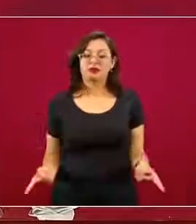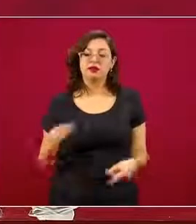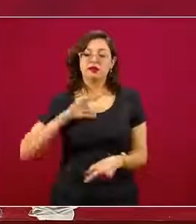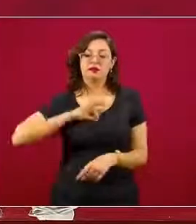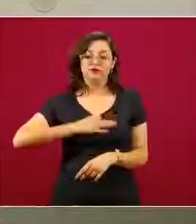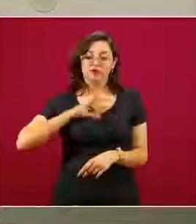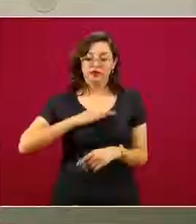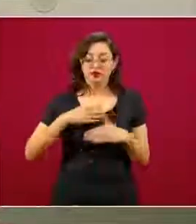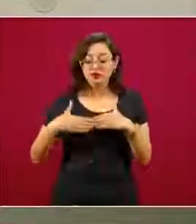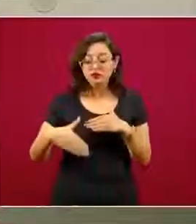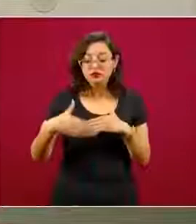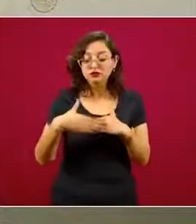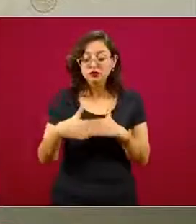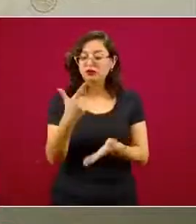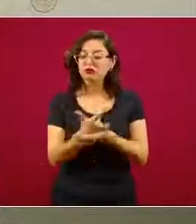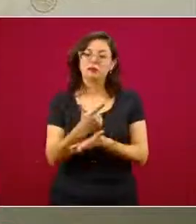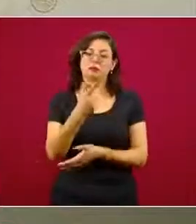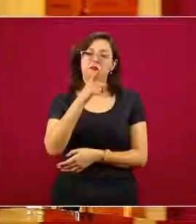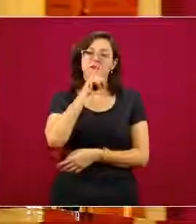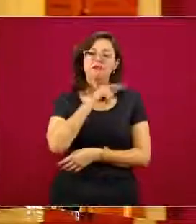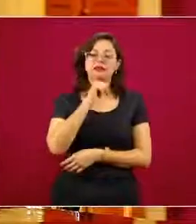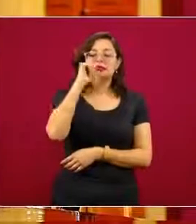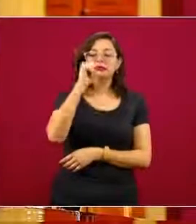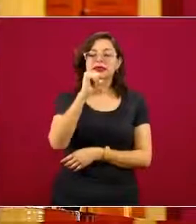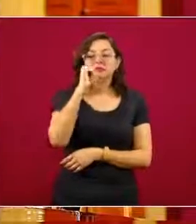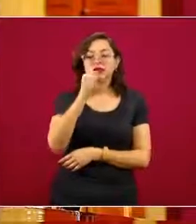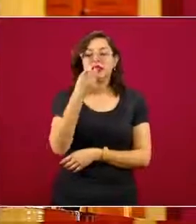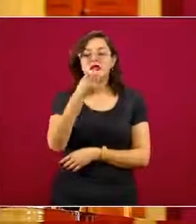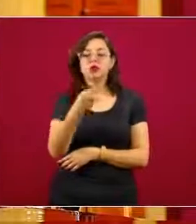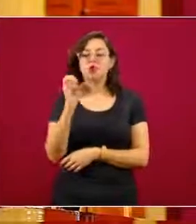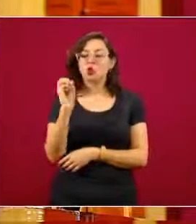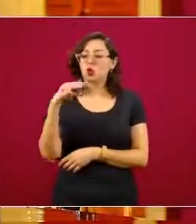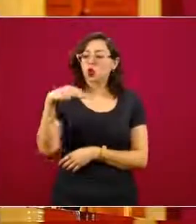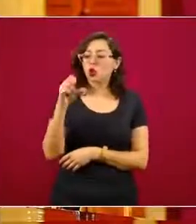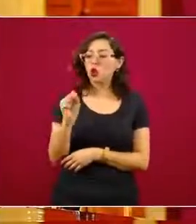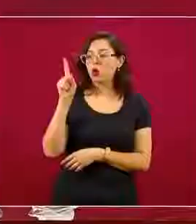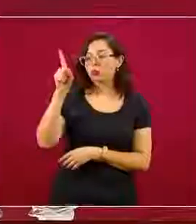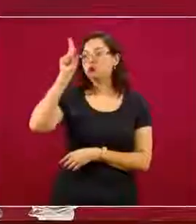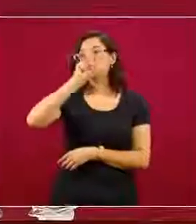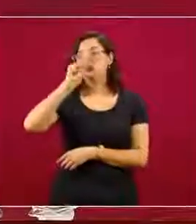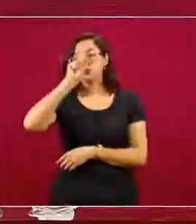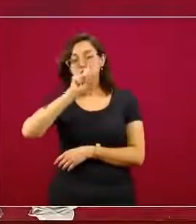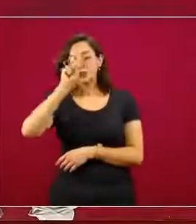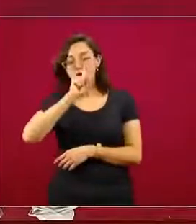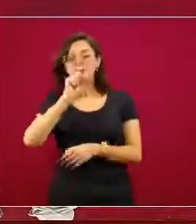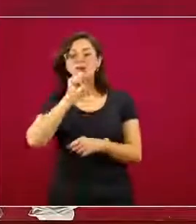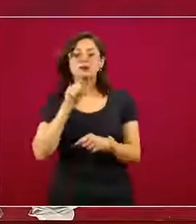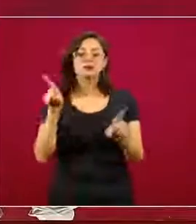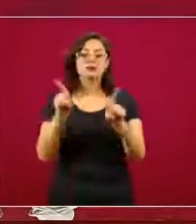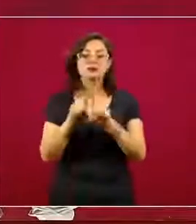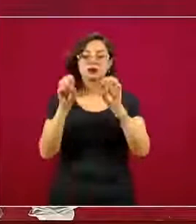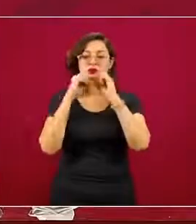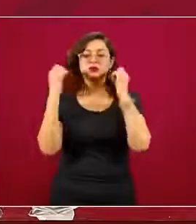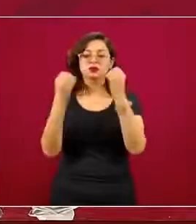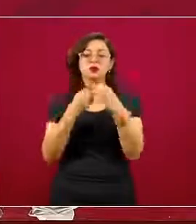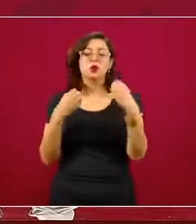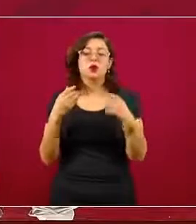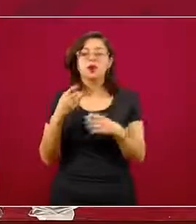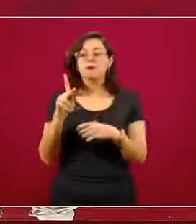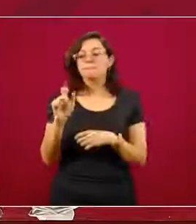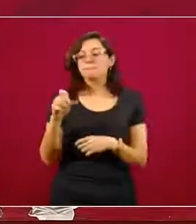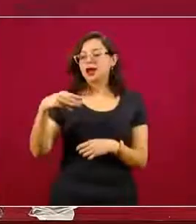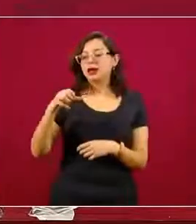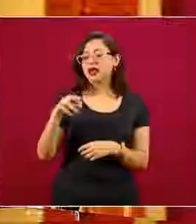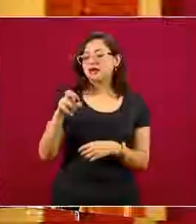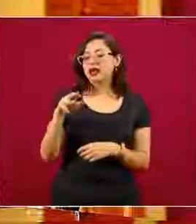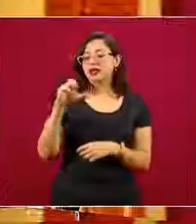infección aguda. Y esta es la recomendación que ha hecho la Organización Mundial de la Salud, la Organización Panamericana de la Salud, los Centros de Control de Enfermedades,